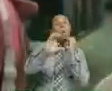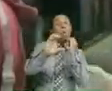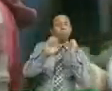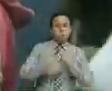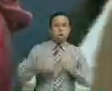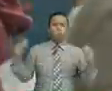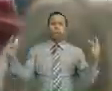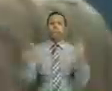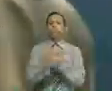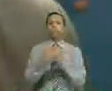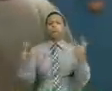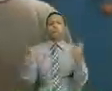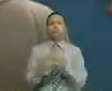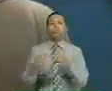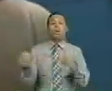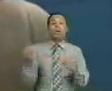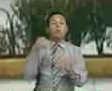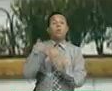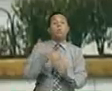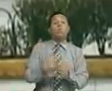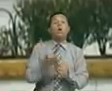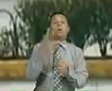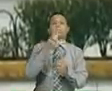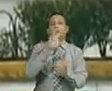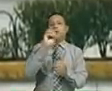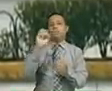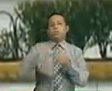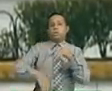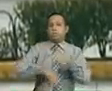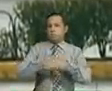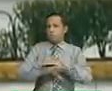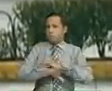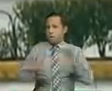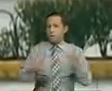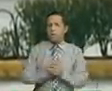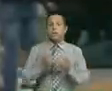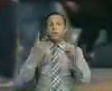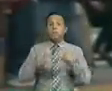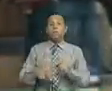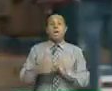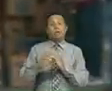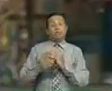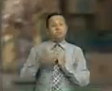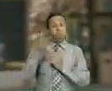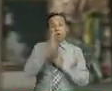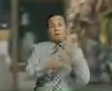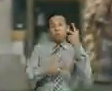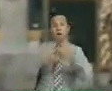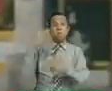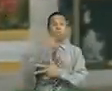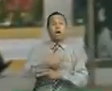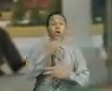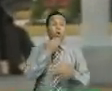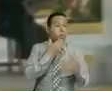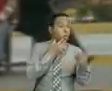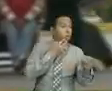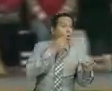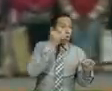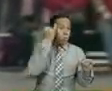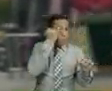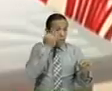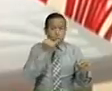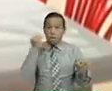con el 30% de aforo. El transporte interprovincial está autorizado entre cantones del mismo color. Y